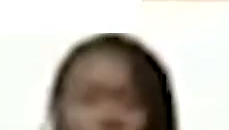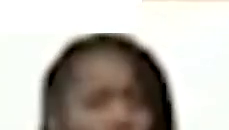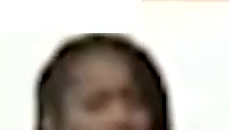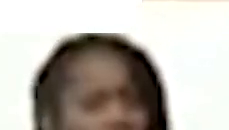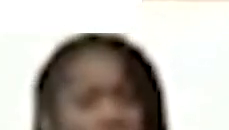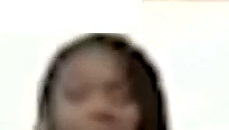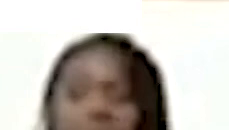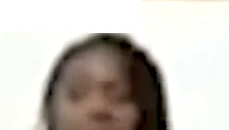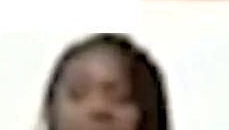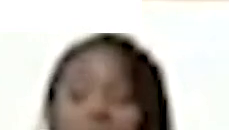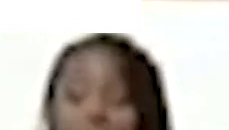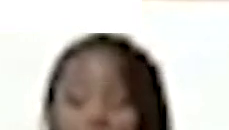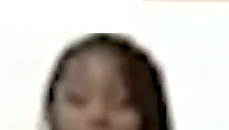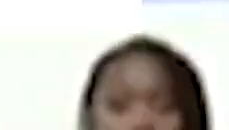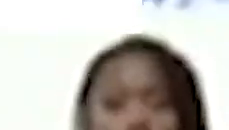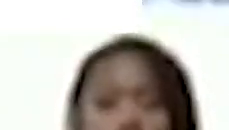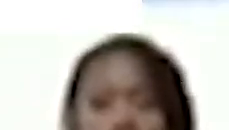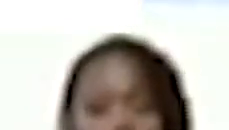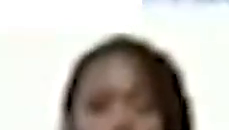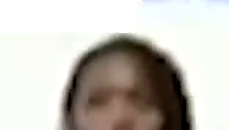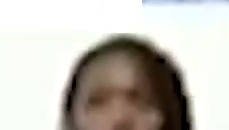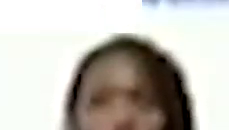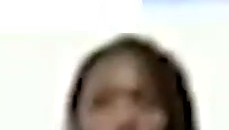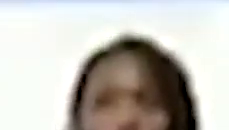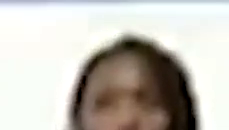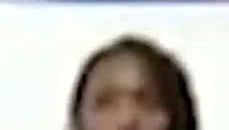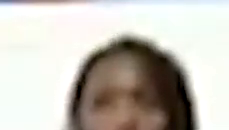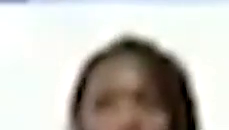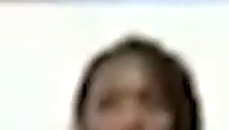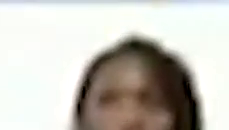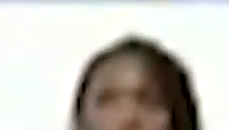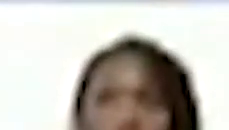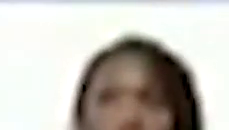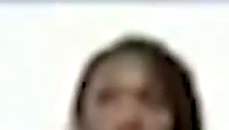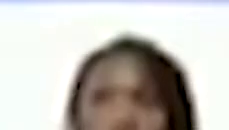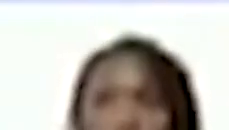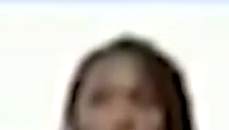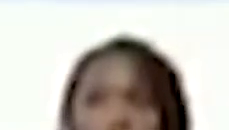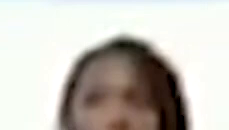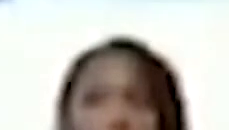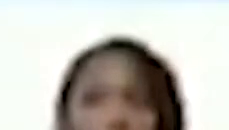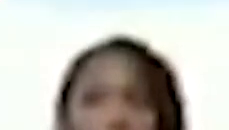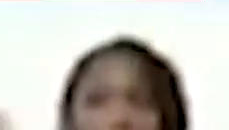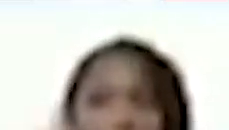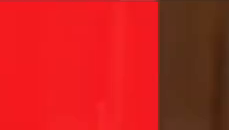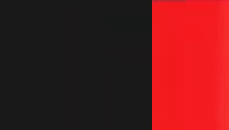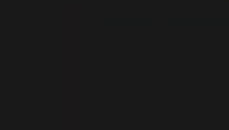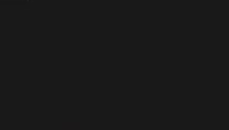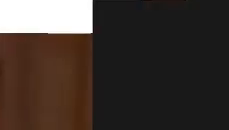responsabiliza del asesinato de los jóvenes a disidentes de la exguerrilla de las Fuerzas Armadas Revolucionarias de Colombia.